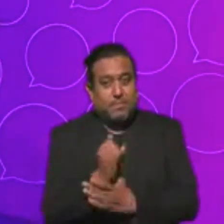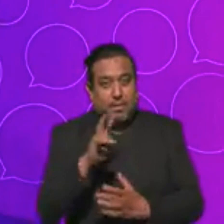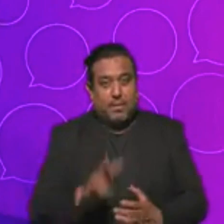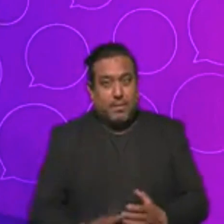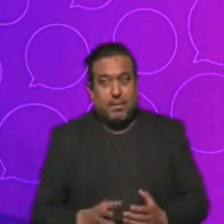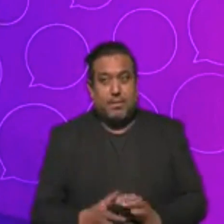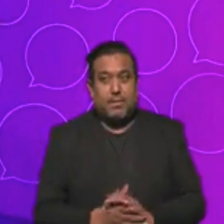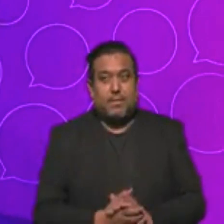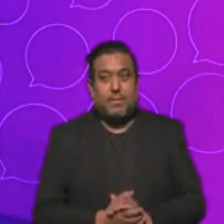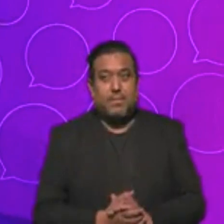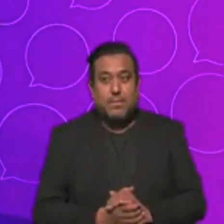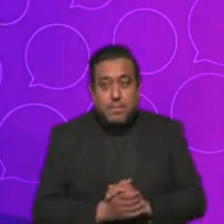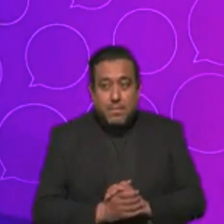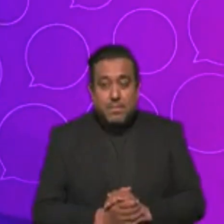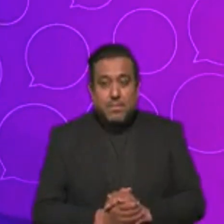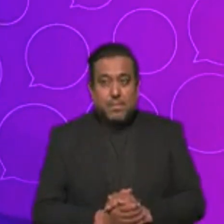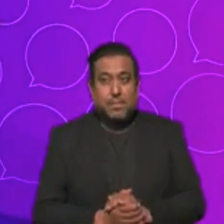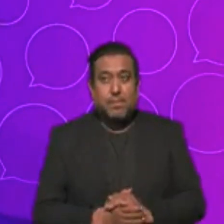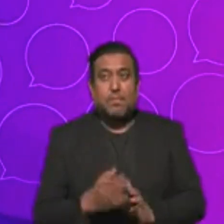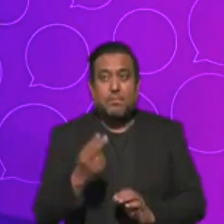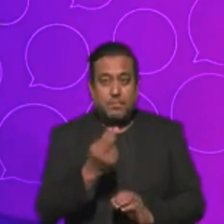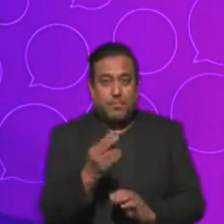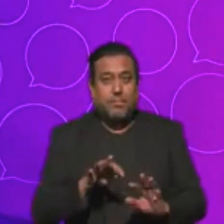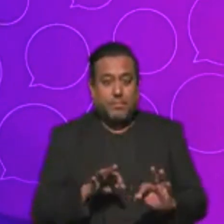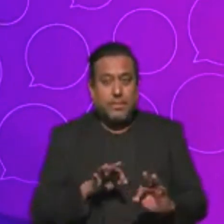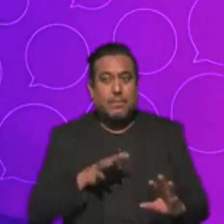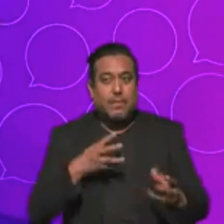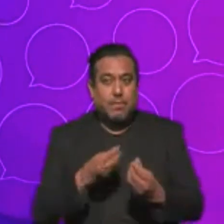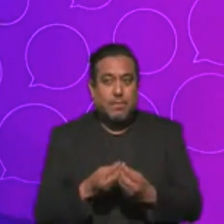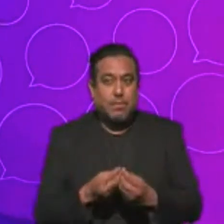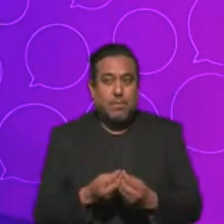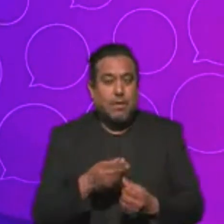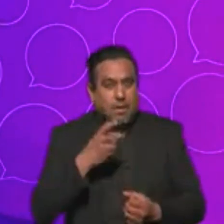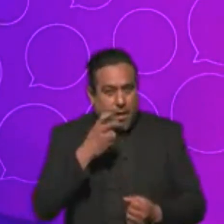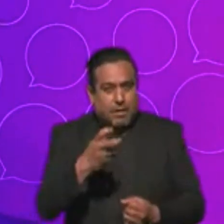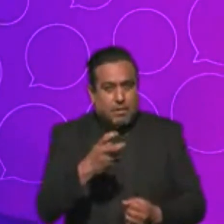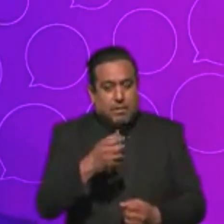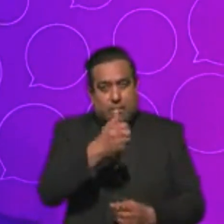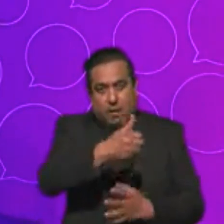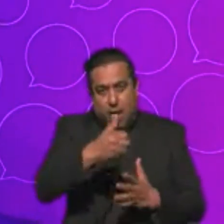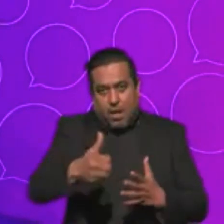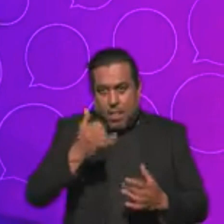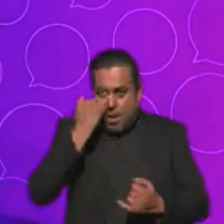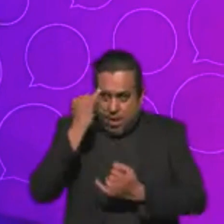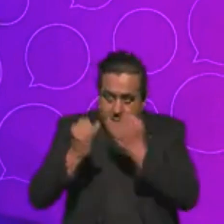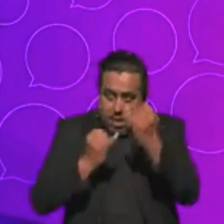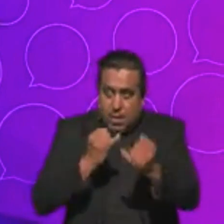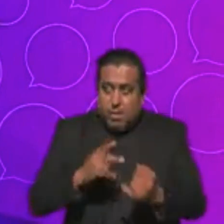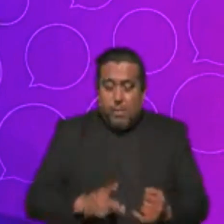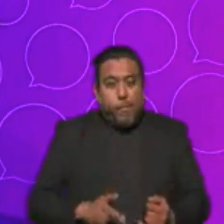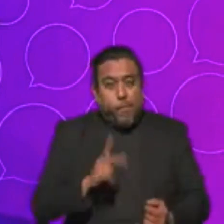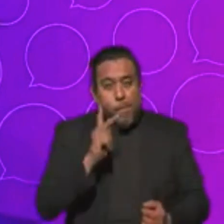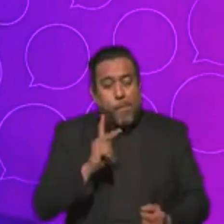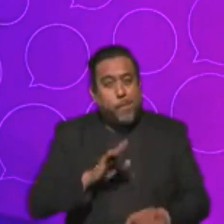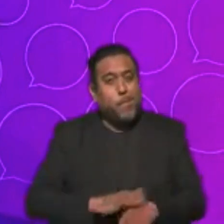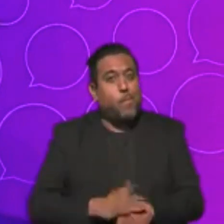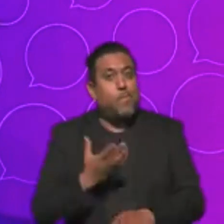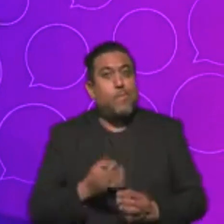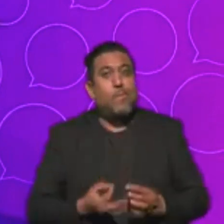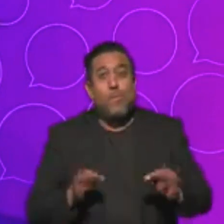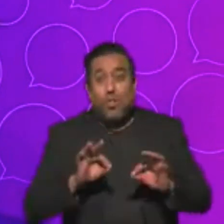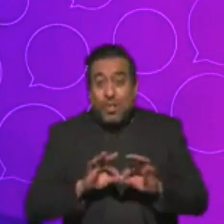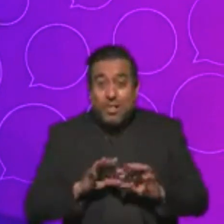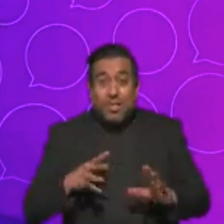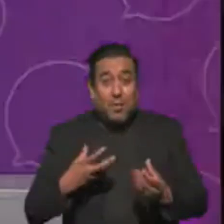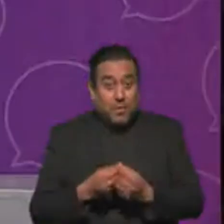este y creo que debemos de trabajar todos juntos porque todos tenemos diferentes perspectivas no y sería muy enriquecedor trabajar